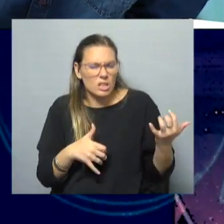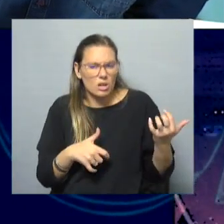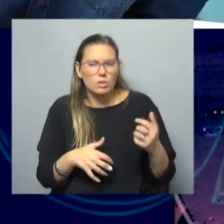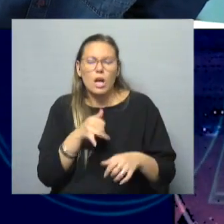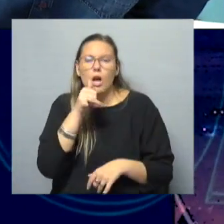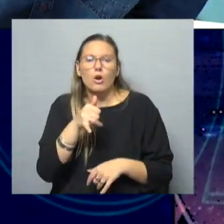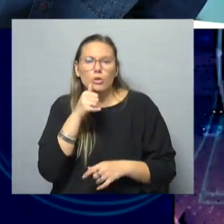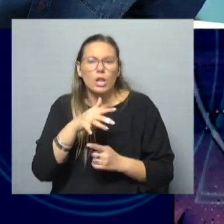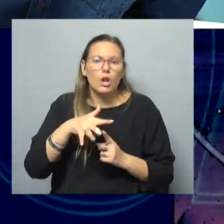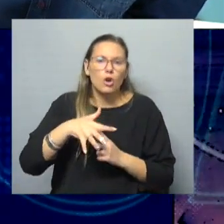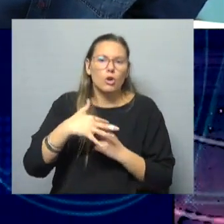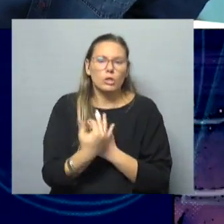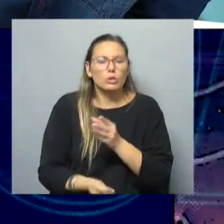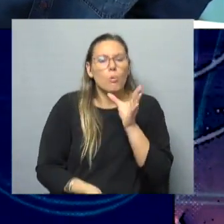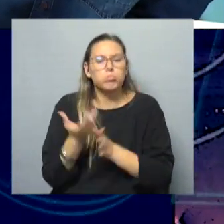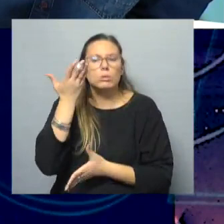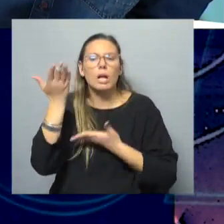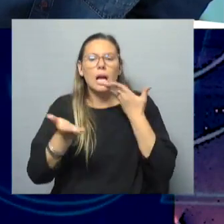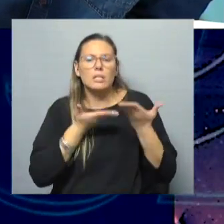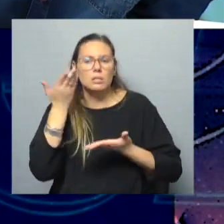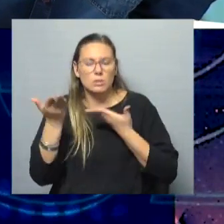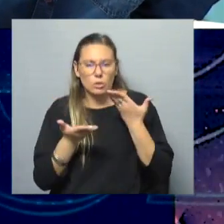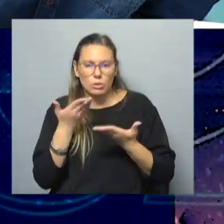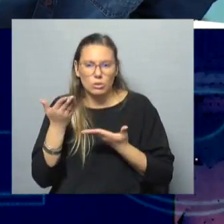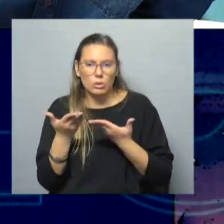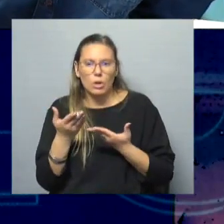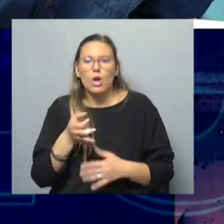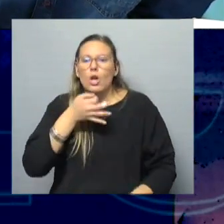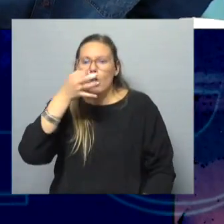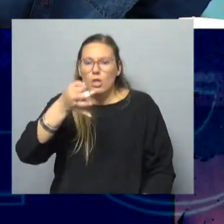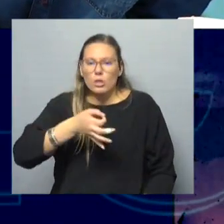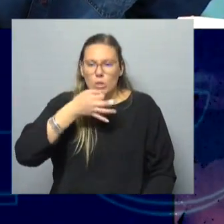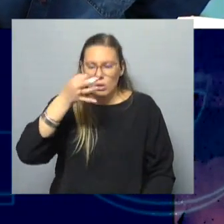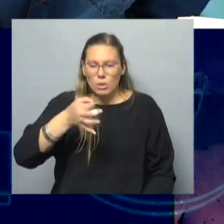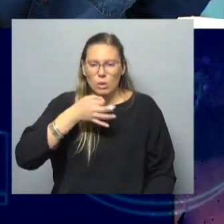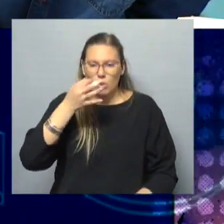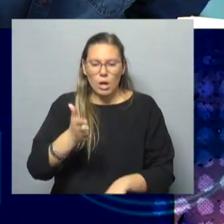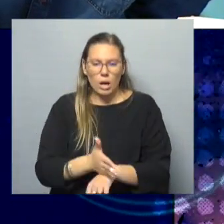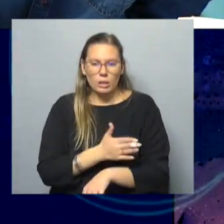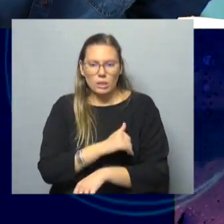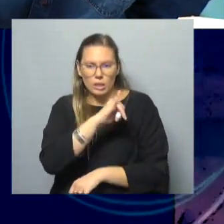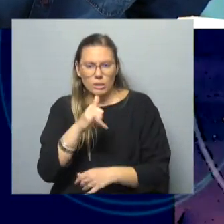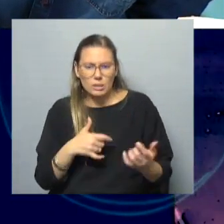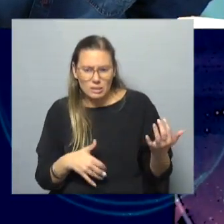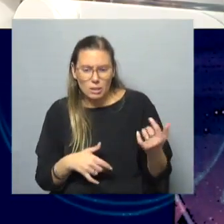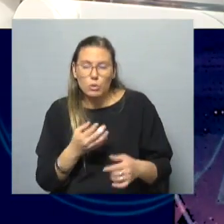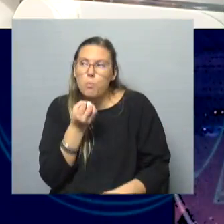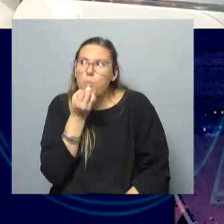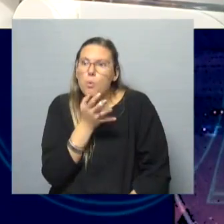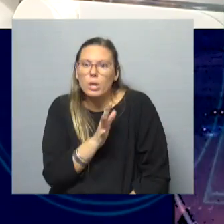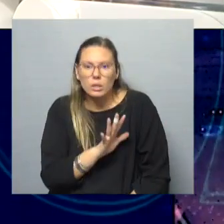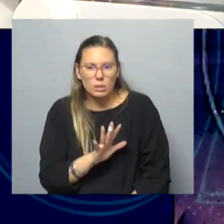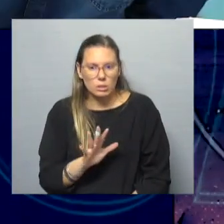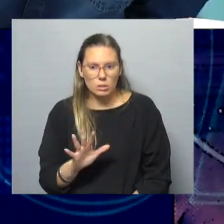el contexto de la creación de la canción. Los discursos previos de Zita Rosa son realmente geniales. O